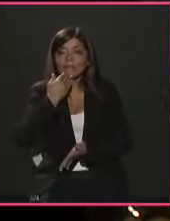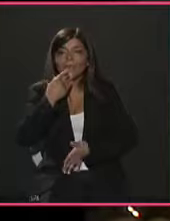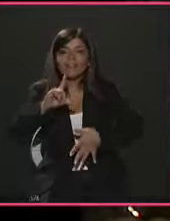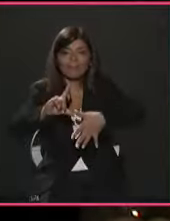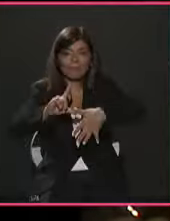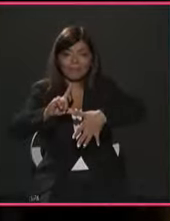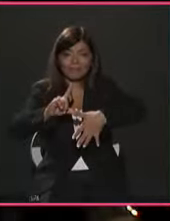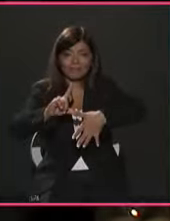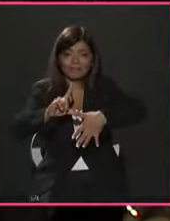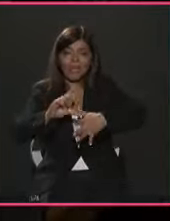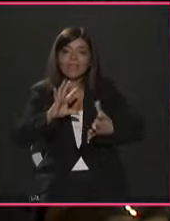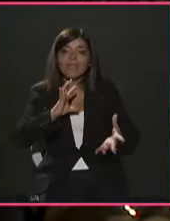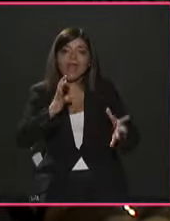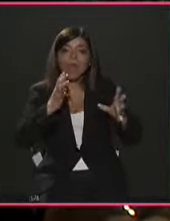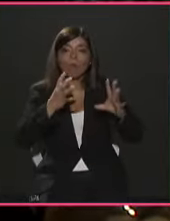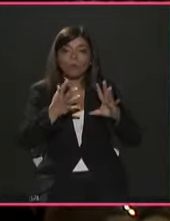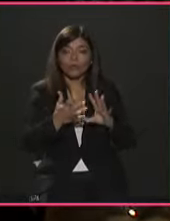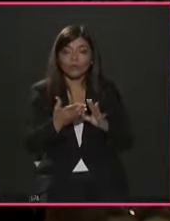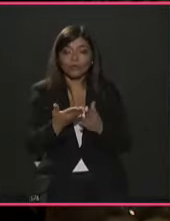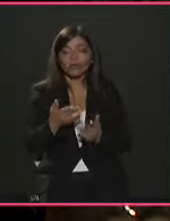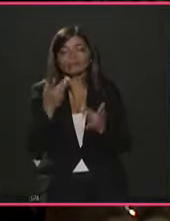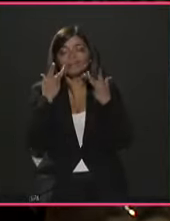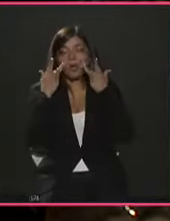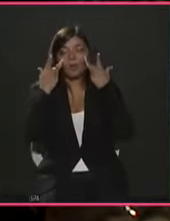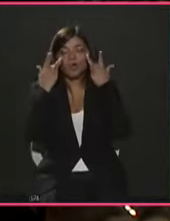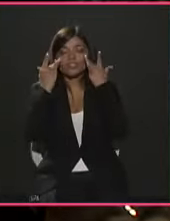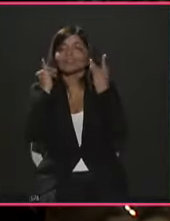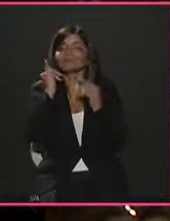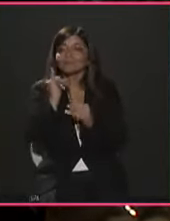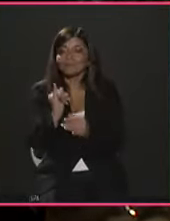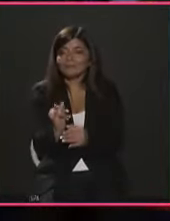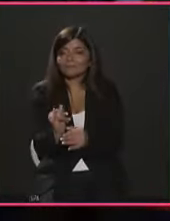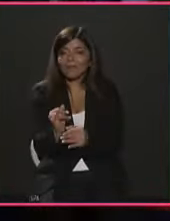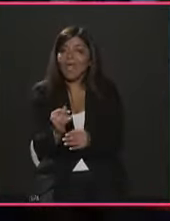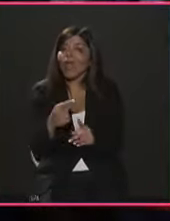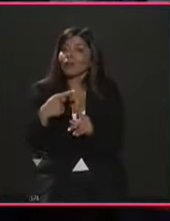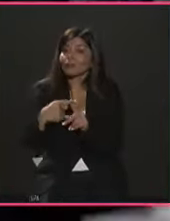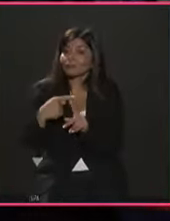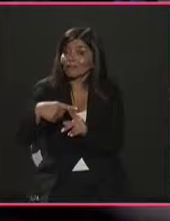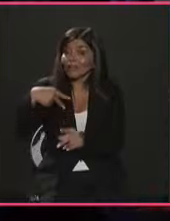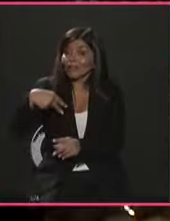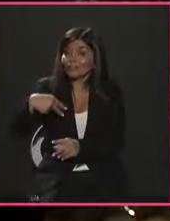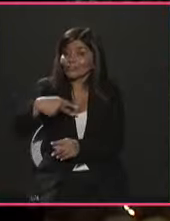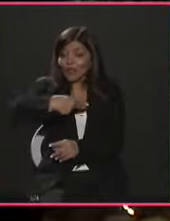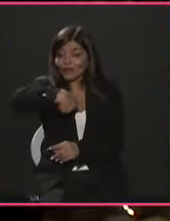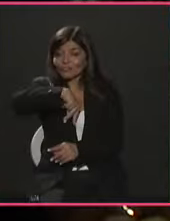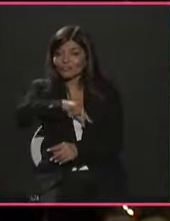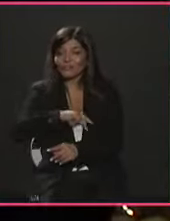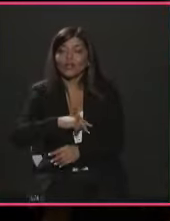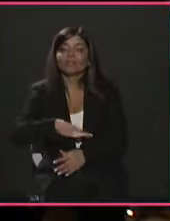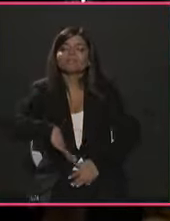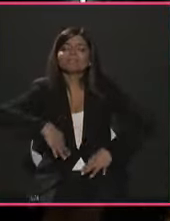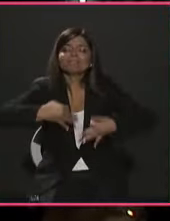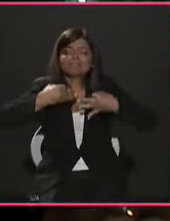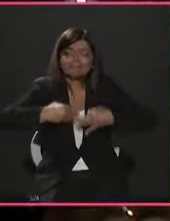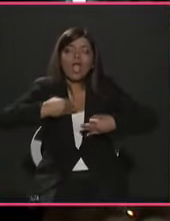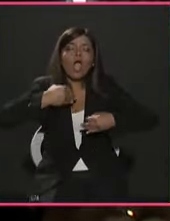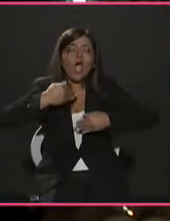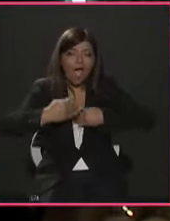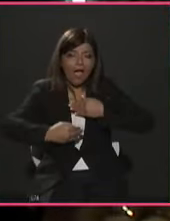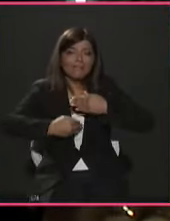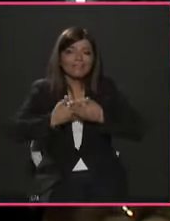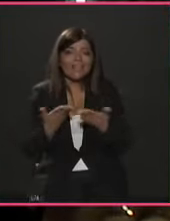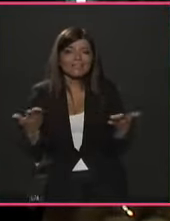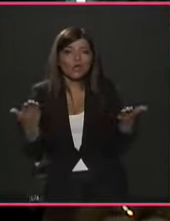América Latina y el mundo Así que Estamos contentos tenemos Eh buenas noticias para estar contentos y satisfechos de cómo vamos avanzando